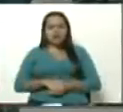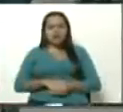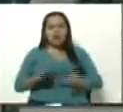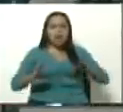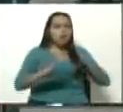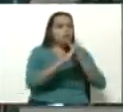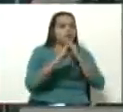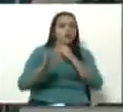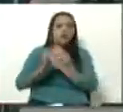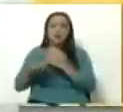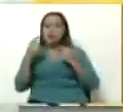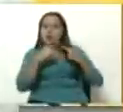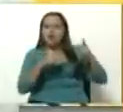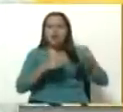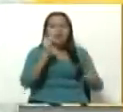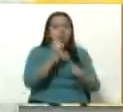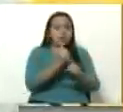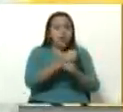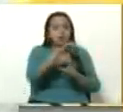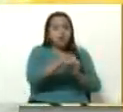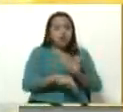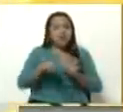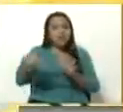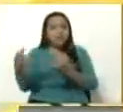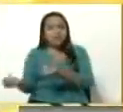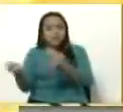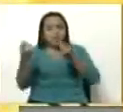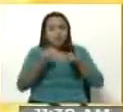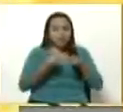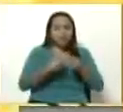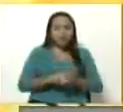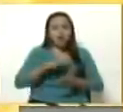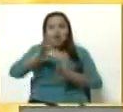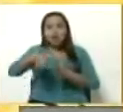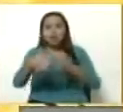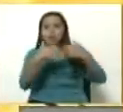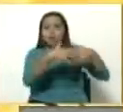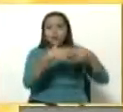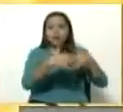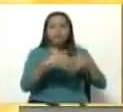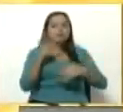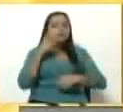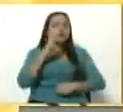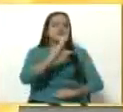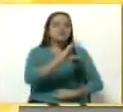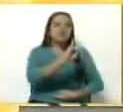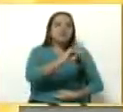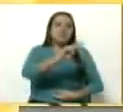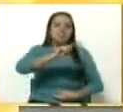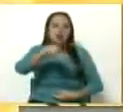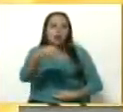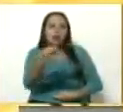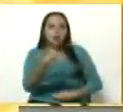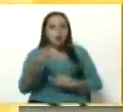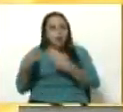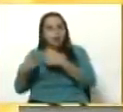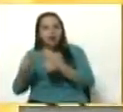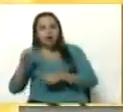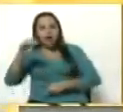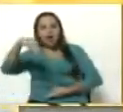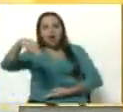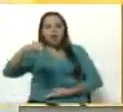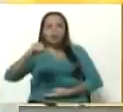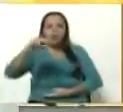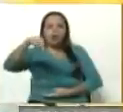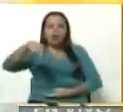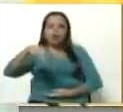vista, no solo de la producción sino de sus ingresos, robo de empresas como Cisco, como Monómero, robo